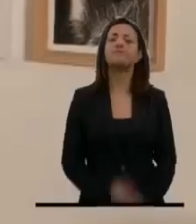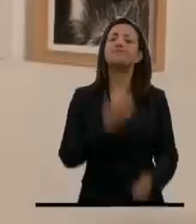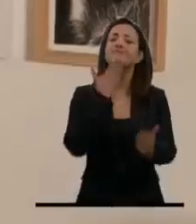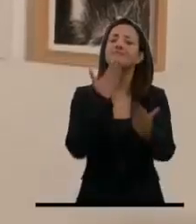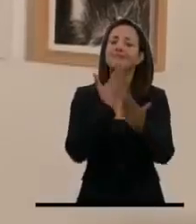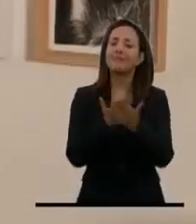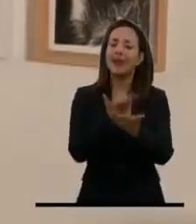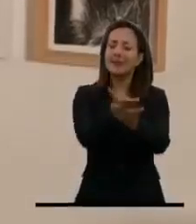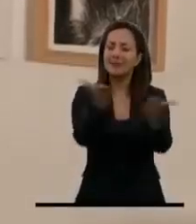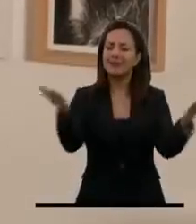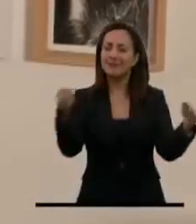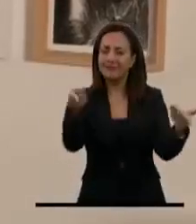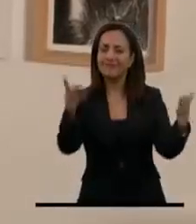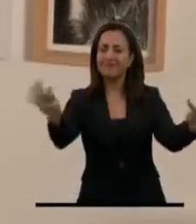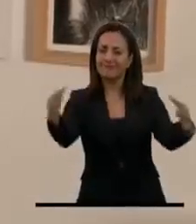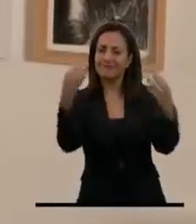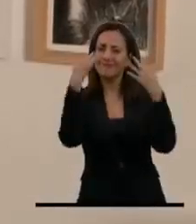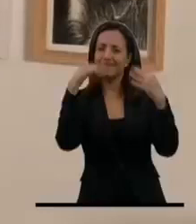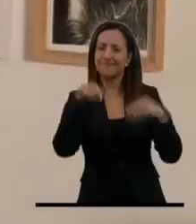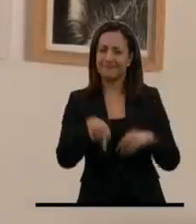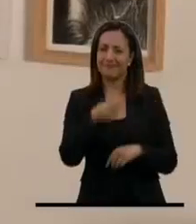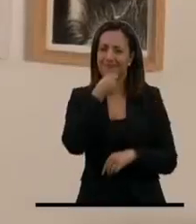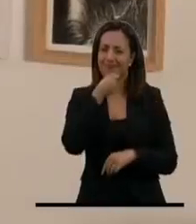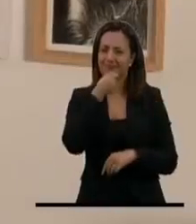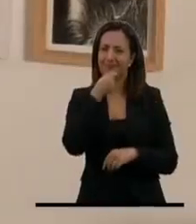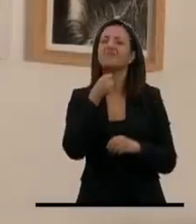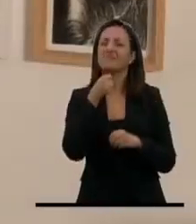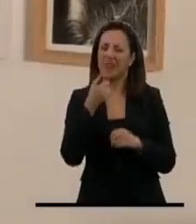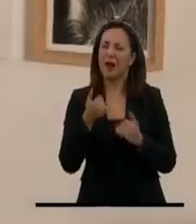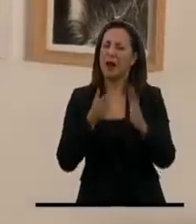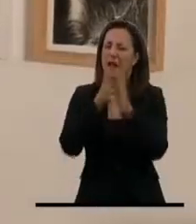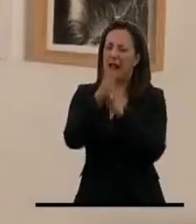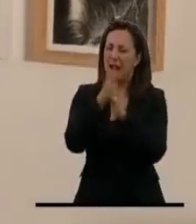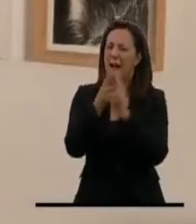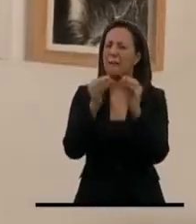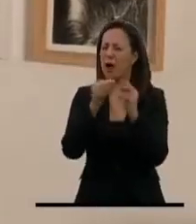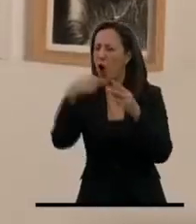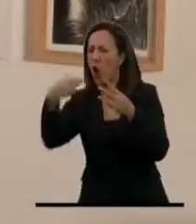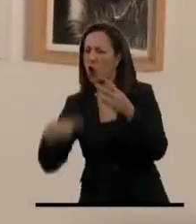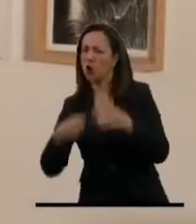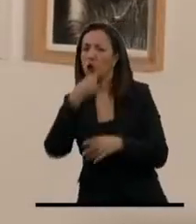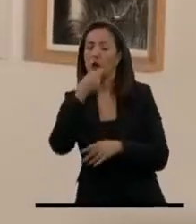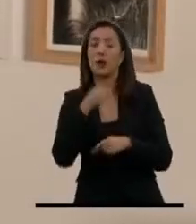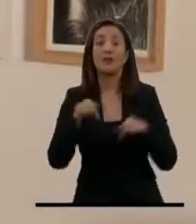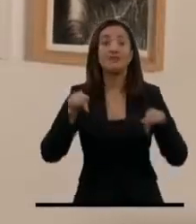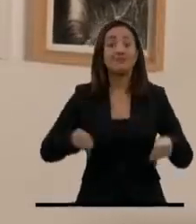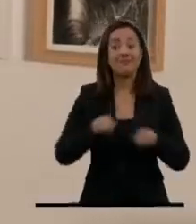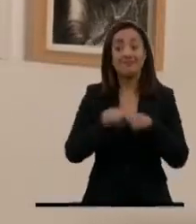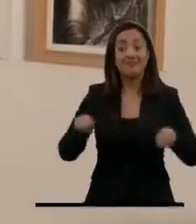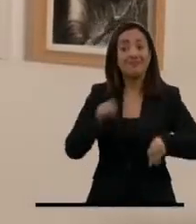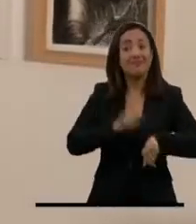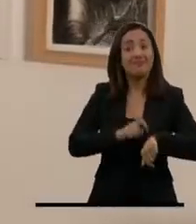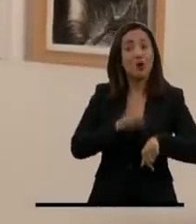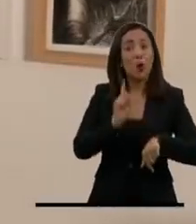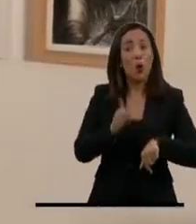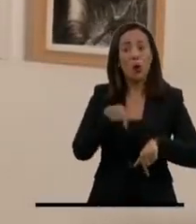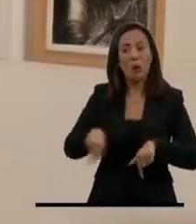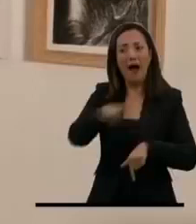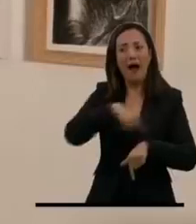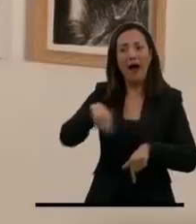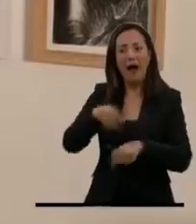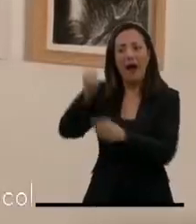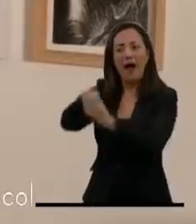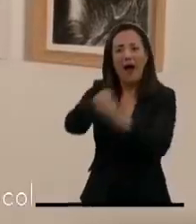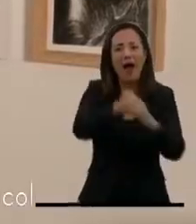Gracias por continuar con nosotros. Tenemos más noticias en este momento. En épocas de cuarentenas y confinamientos